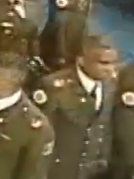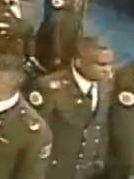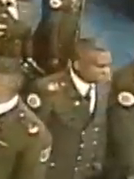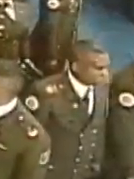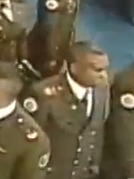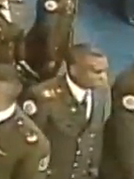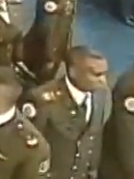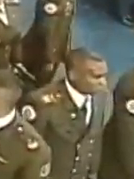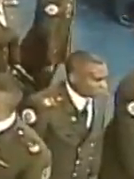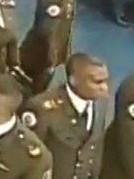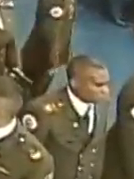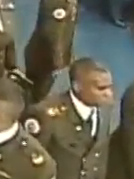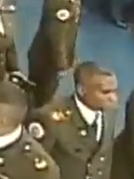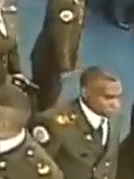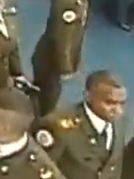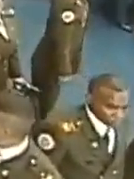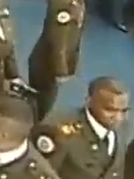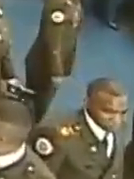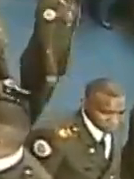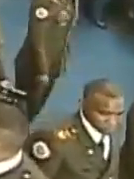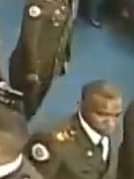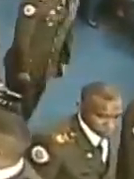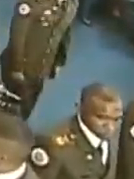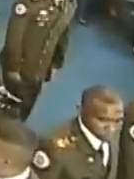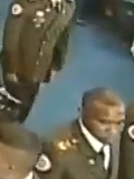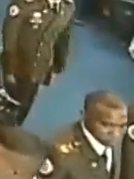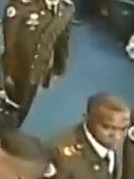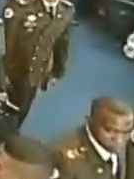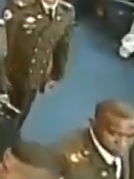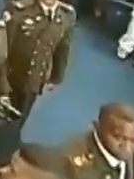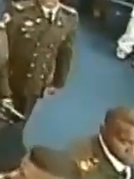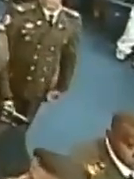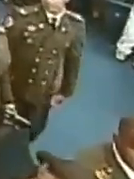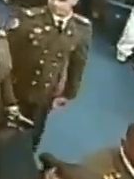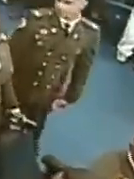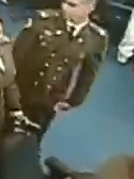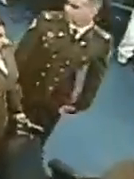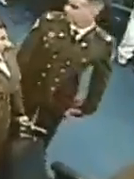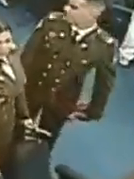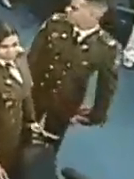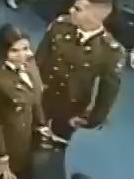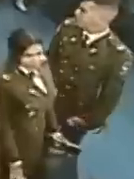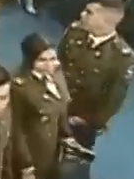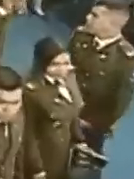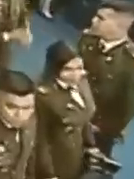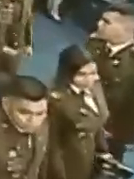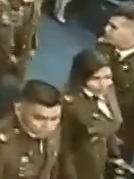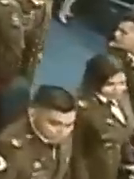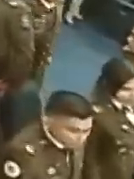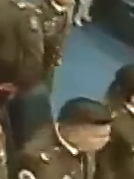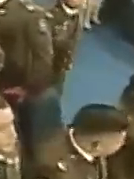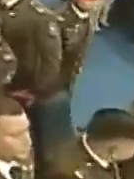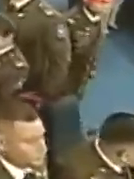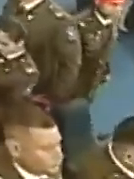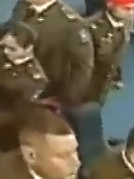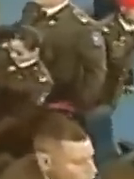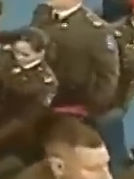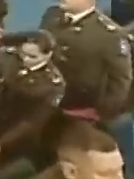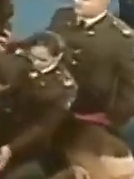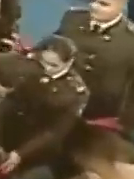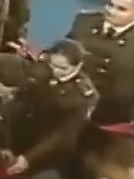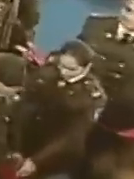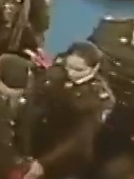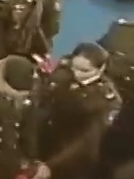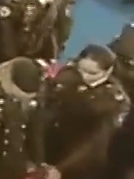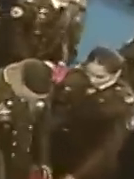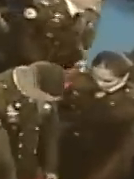de admiración y de orgullo por estos ascensos. Se debe ratificar además que estamos en el lado correcto de la historia y que cada uno de